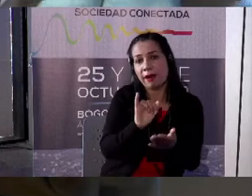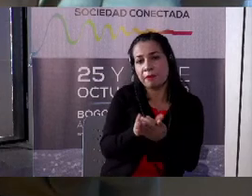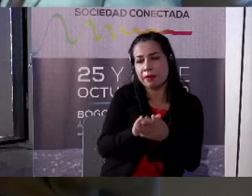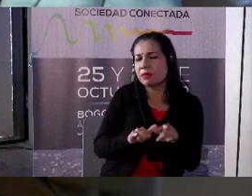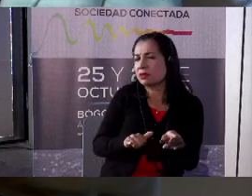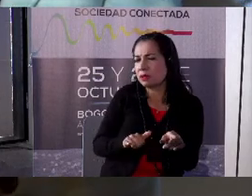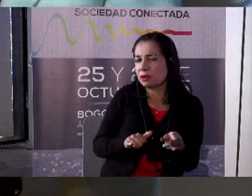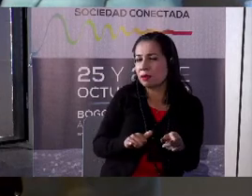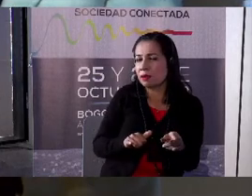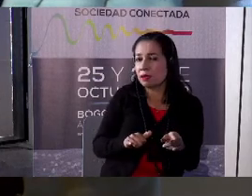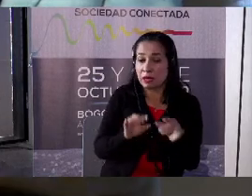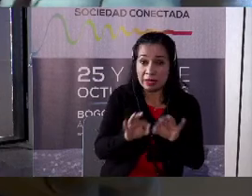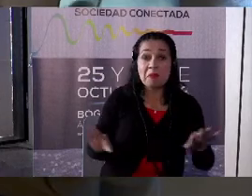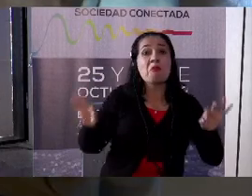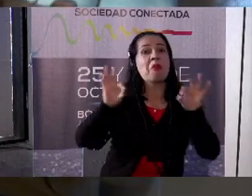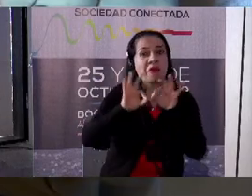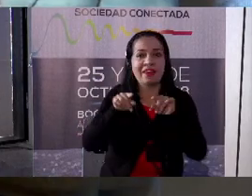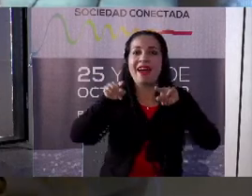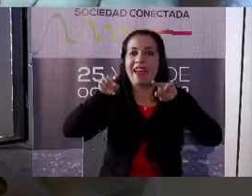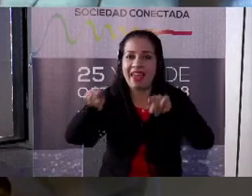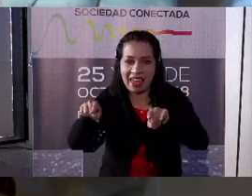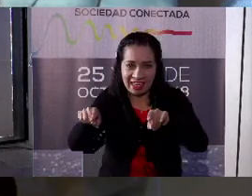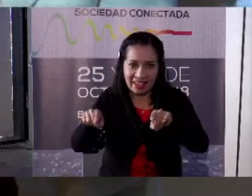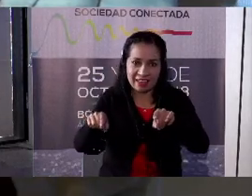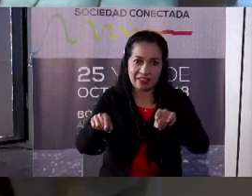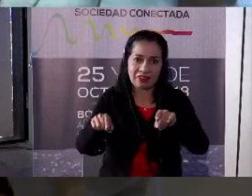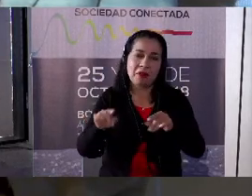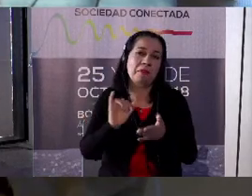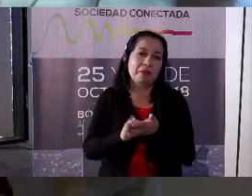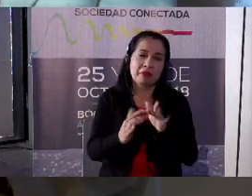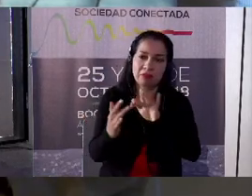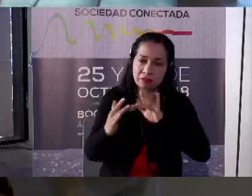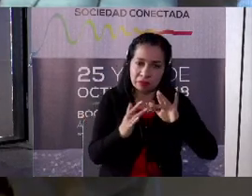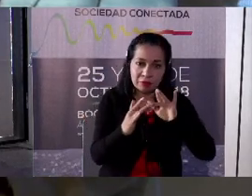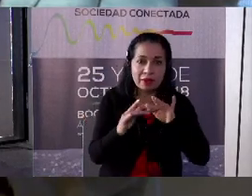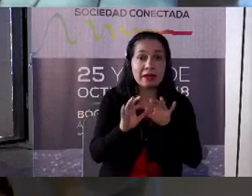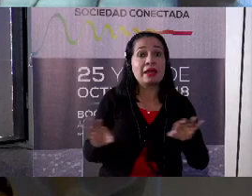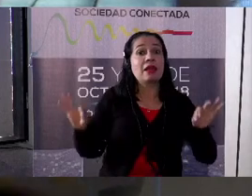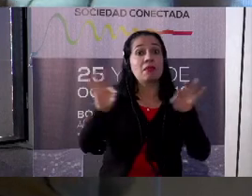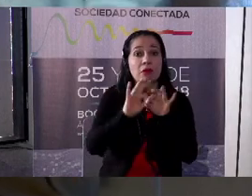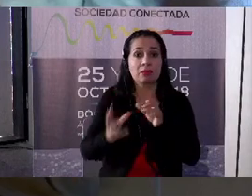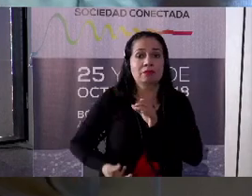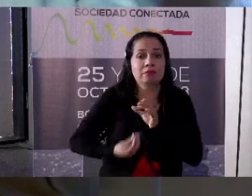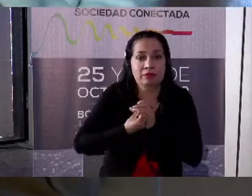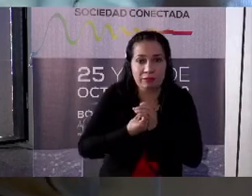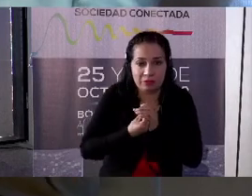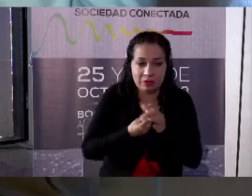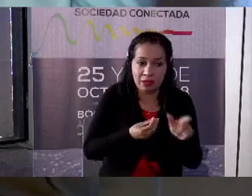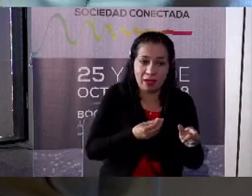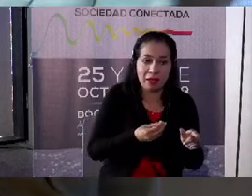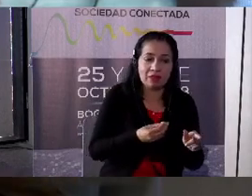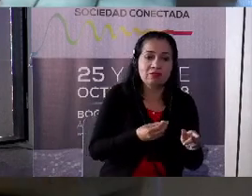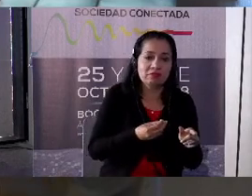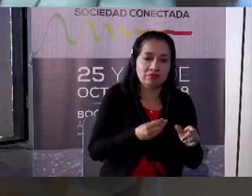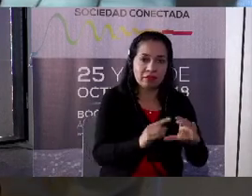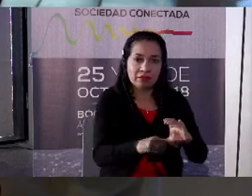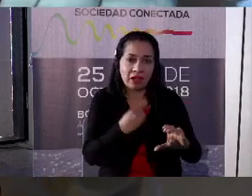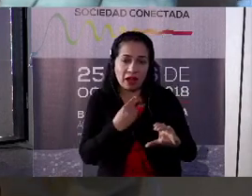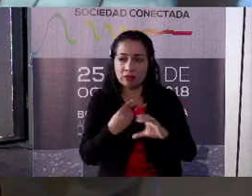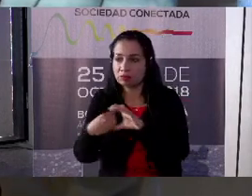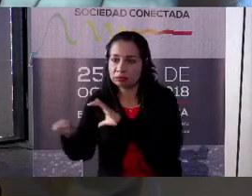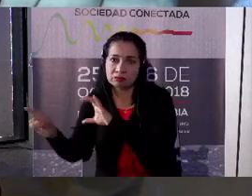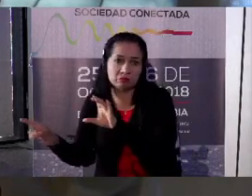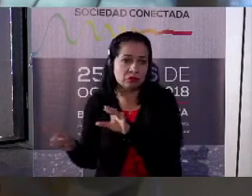es eso lo que de verdad importa y lo que tiene más vale riesgo de ser confidencial no tanto el dato y y la temperatura en